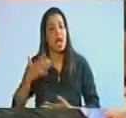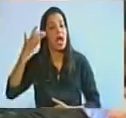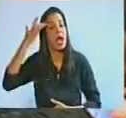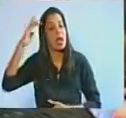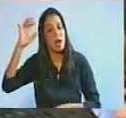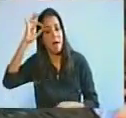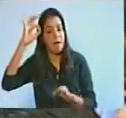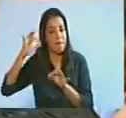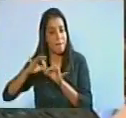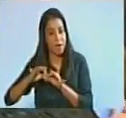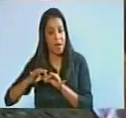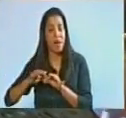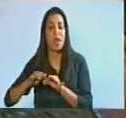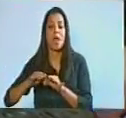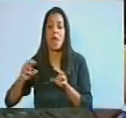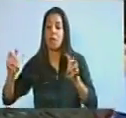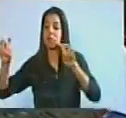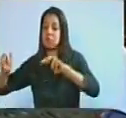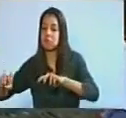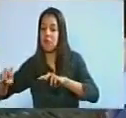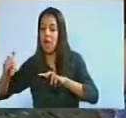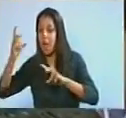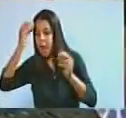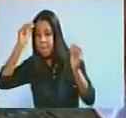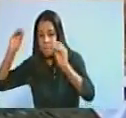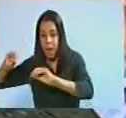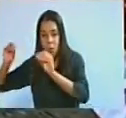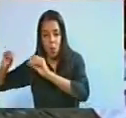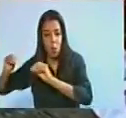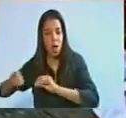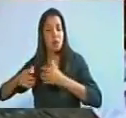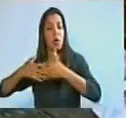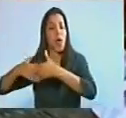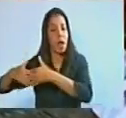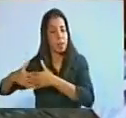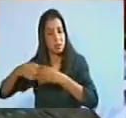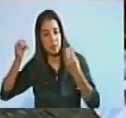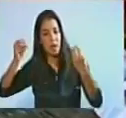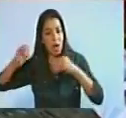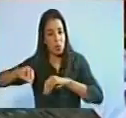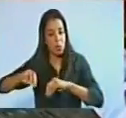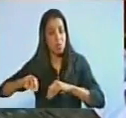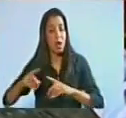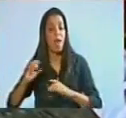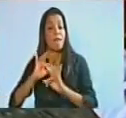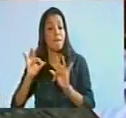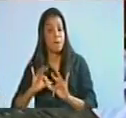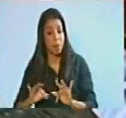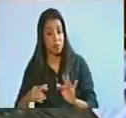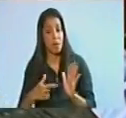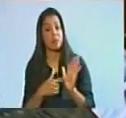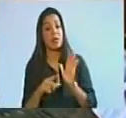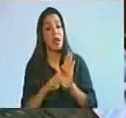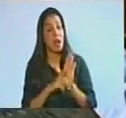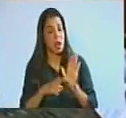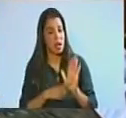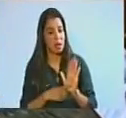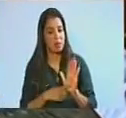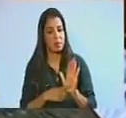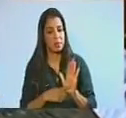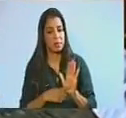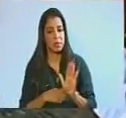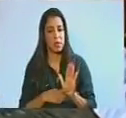que vamos a resolverlo a través de estos instrumentos, que es lo que nos corresponde. ¿Qué no